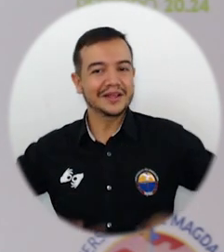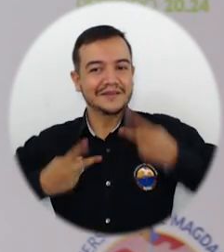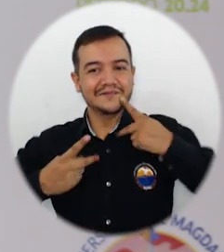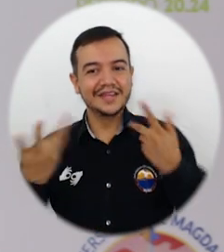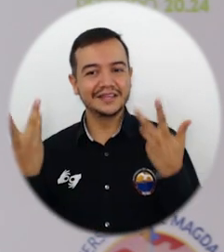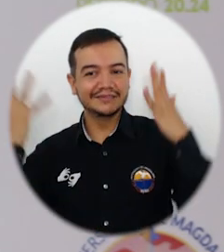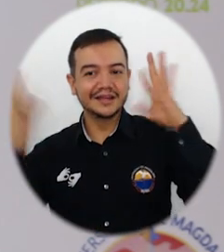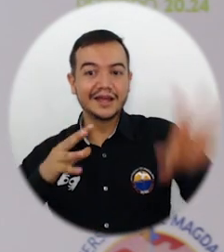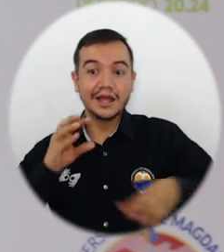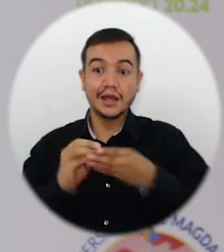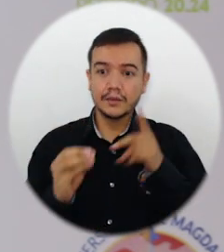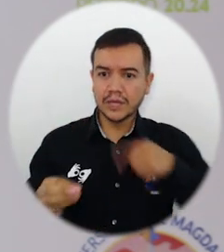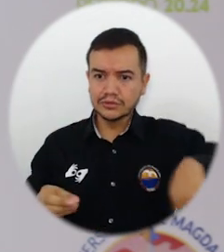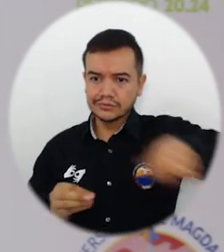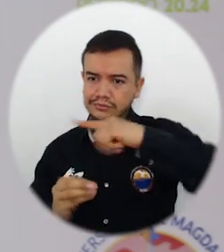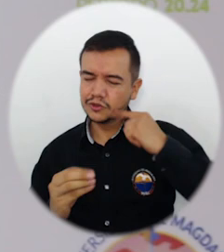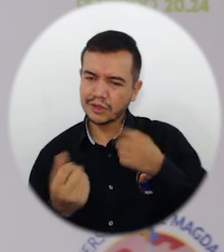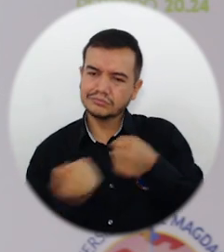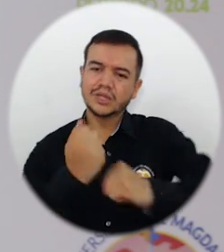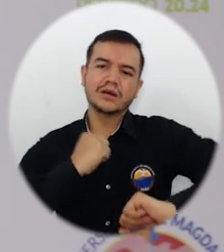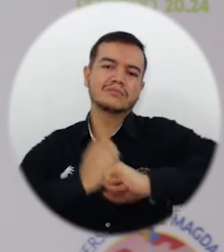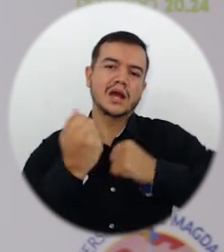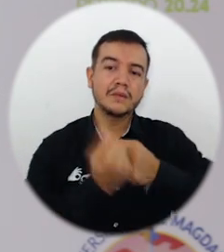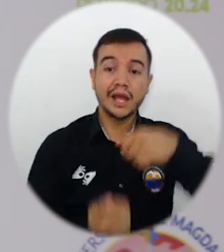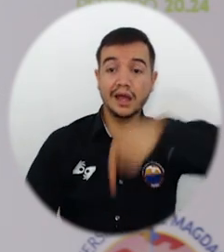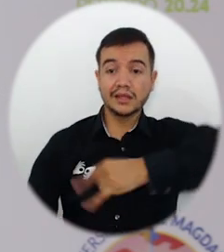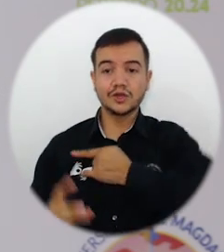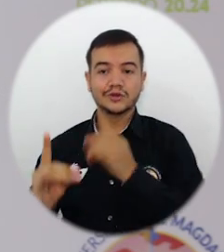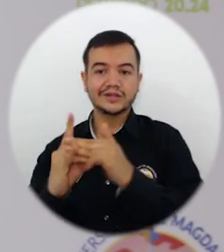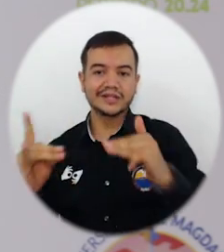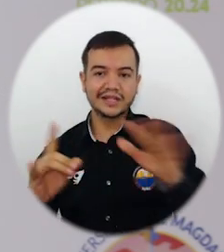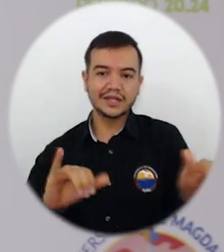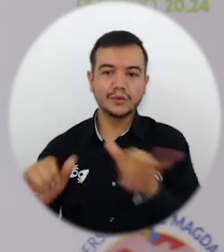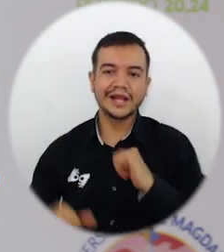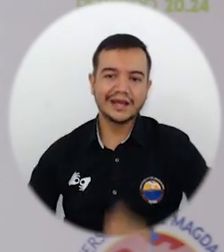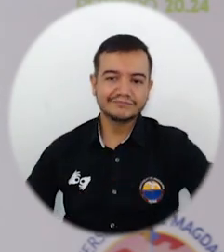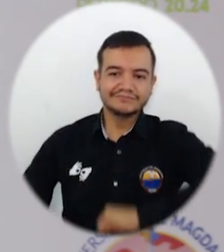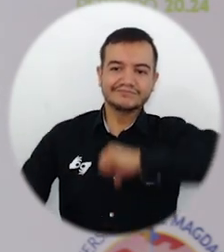seguir construyendo entre todos la Universidad del Magdalena, el orgullo del Magdalena.